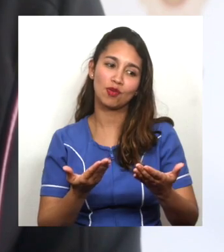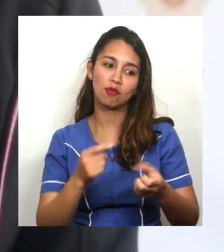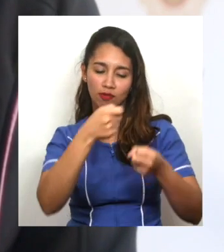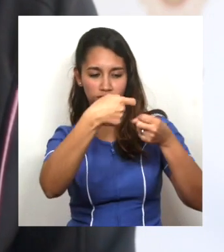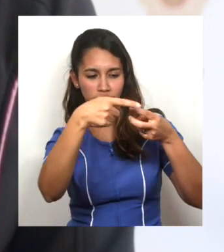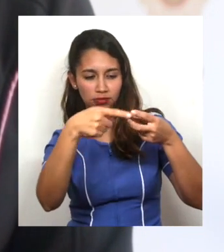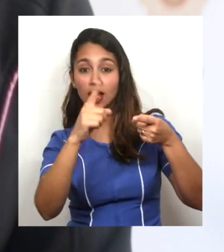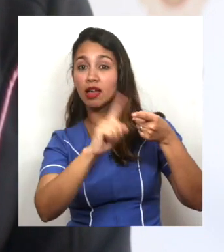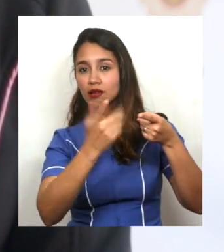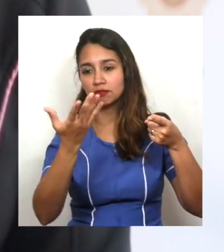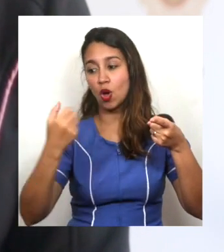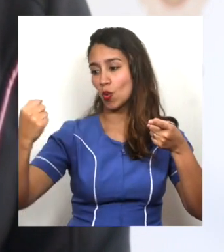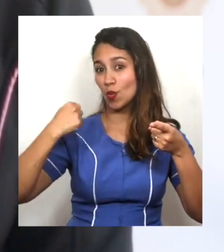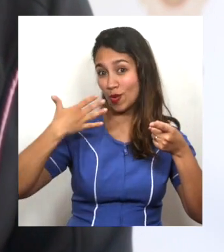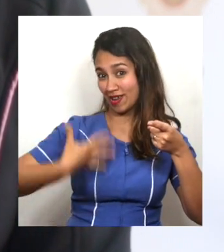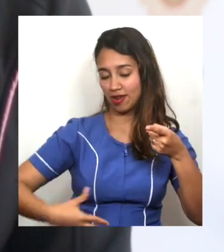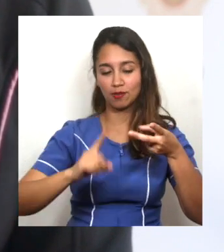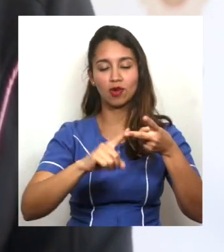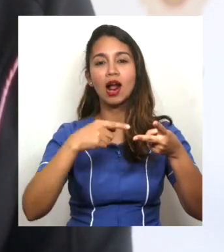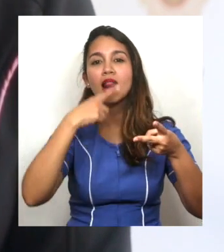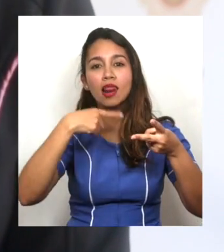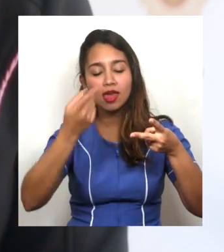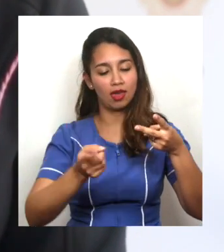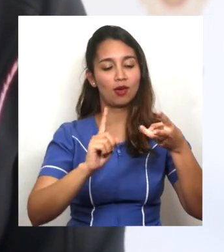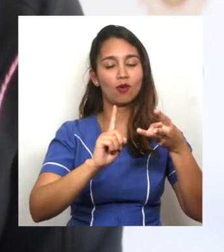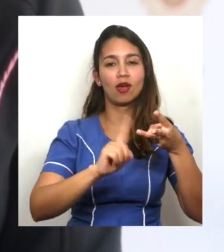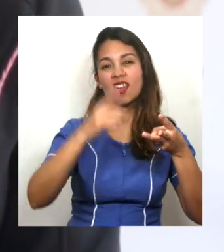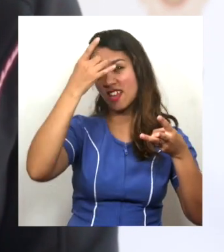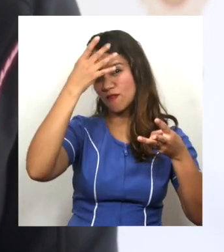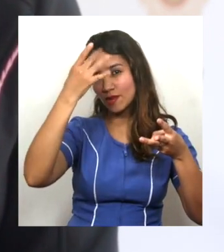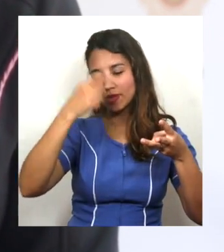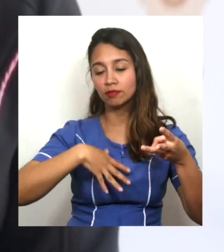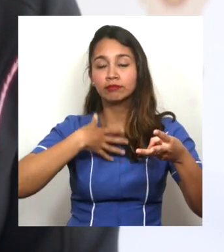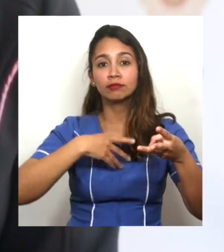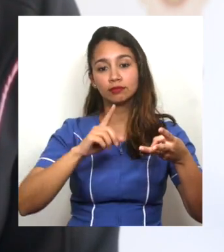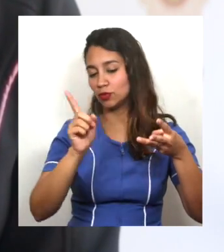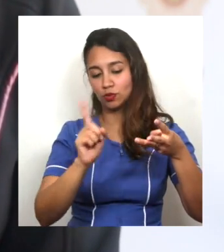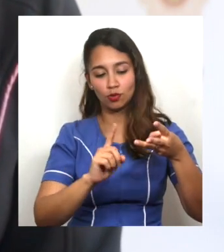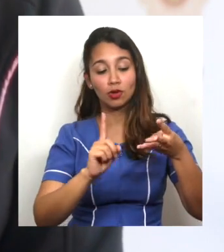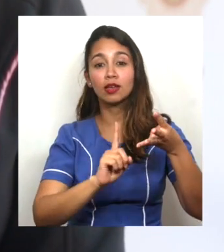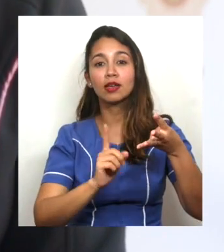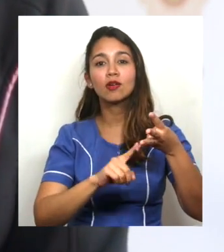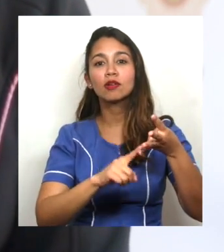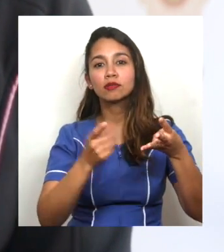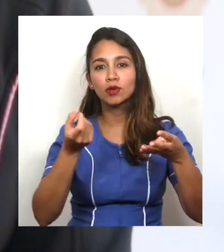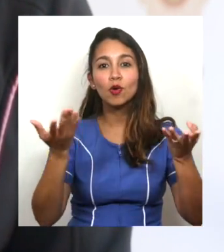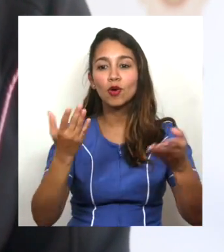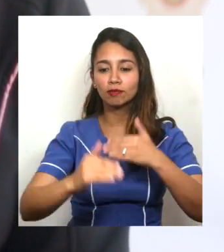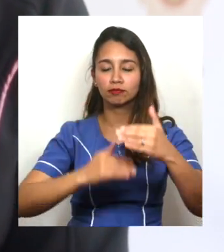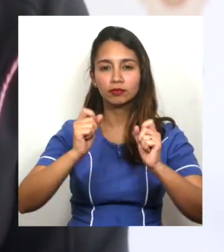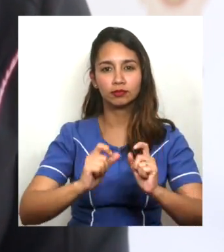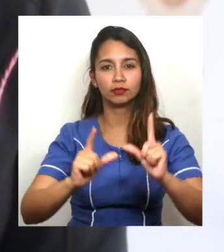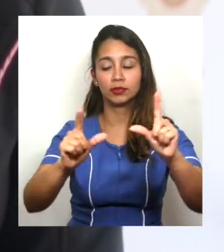se han descrito beneficios en el área motora, en el área del lenguaje, prevención de enfermedades respiratorias y también en el